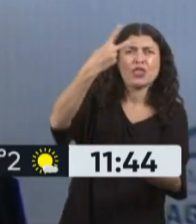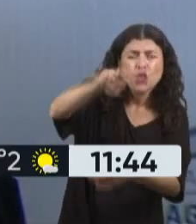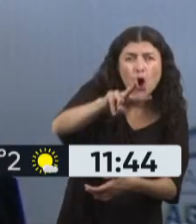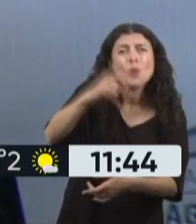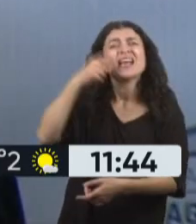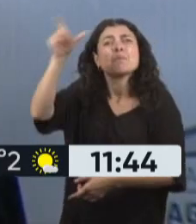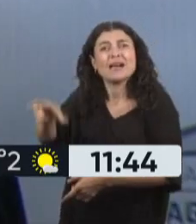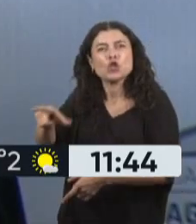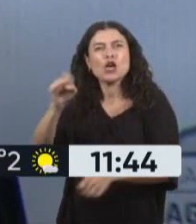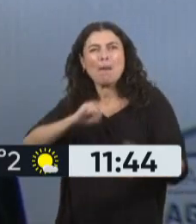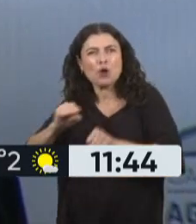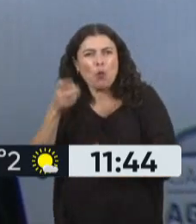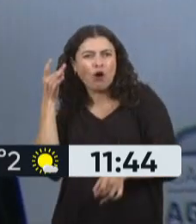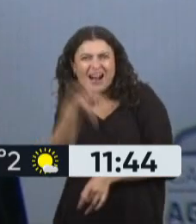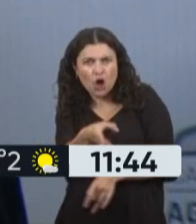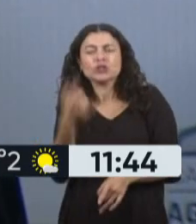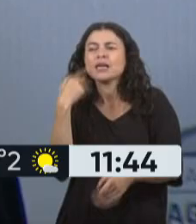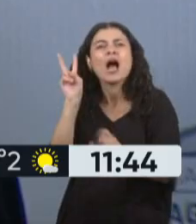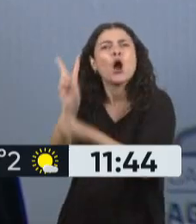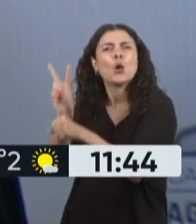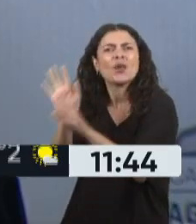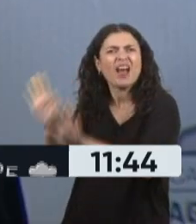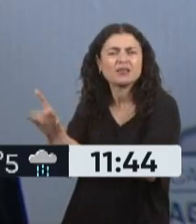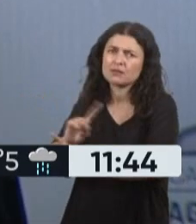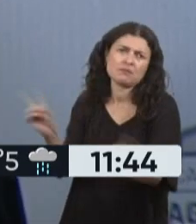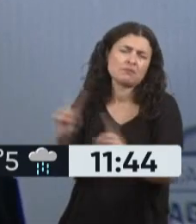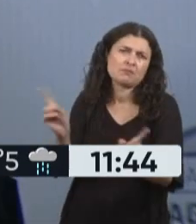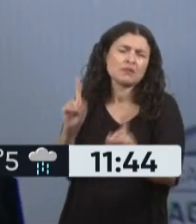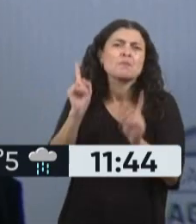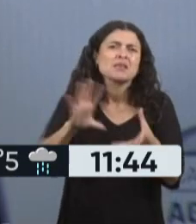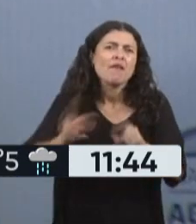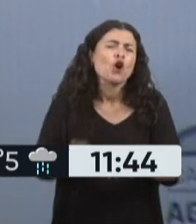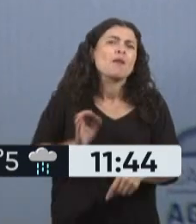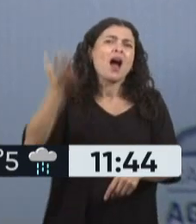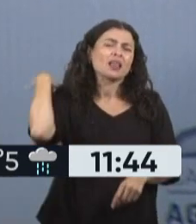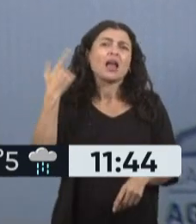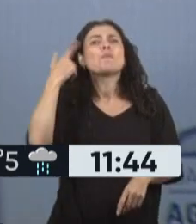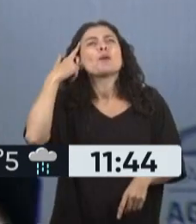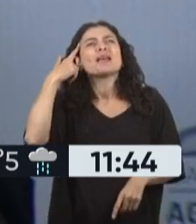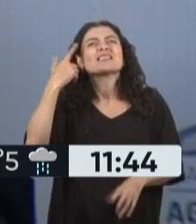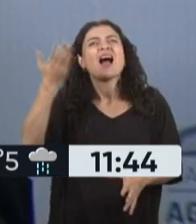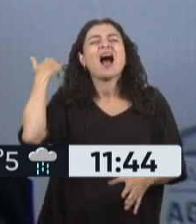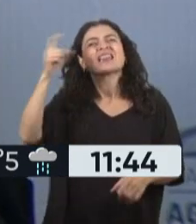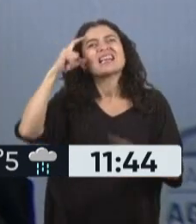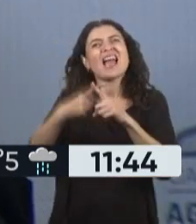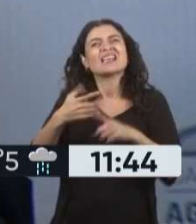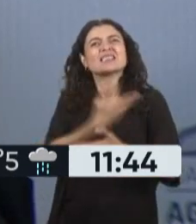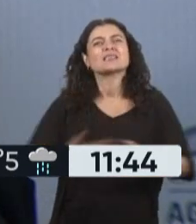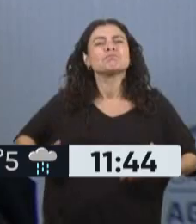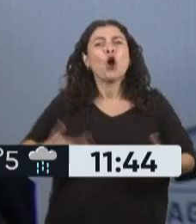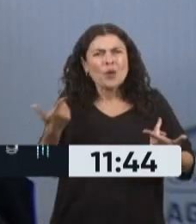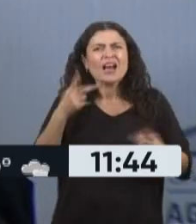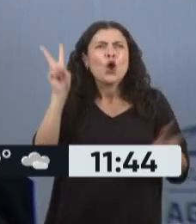como víctimas. Ese modelo que se cansaba de revistar el pasado porque no podía prometer ningún futuro. En nuestro primer